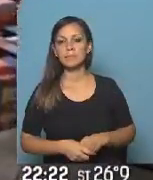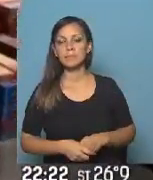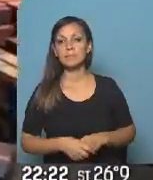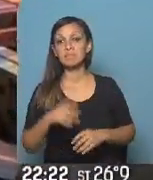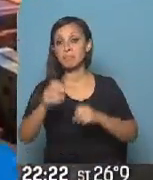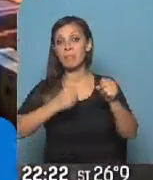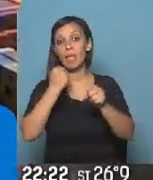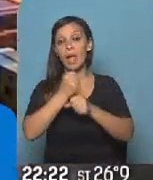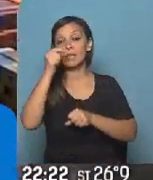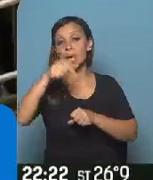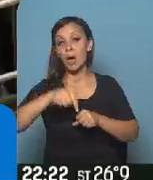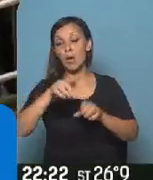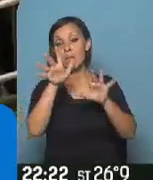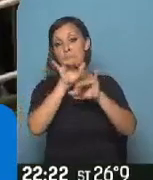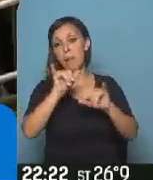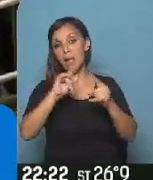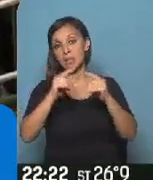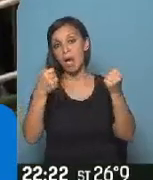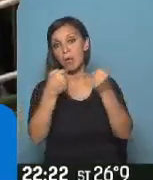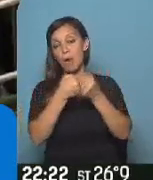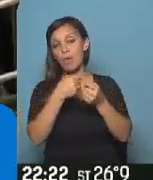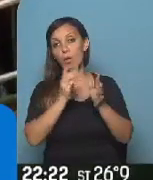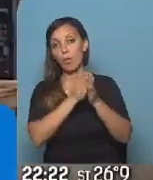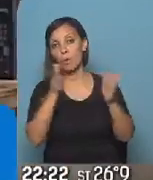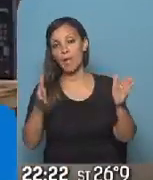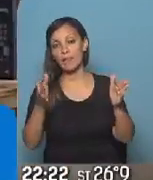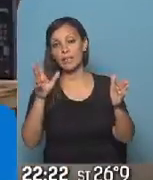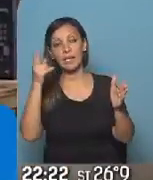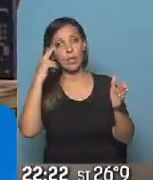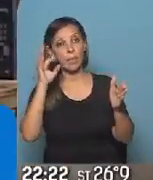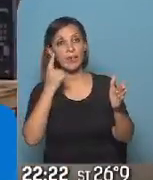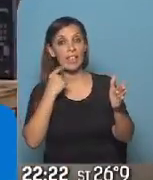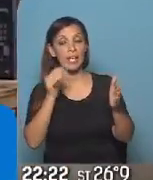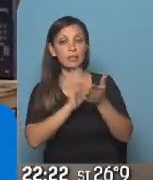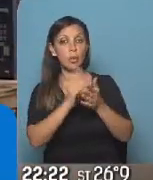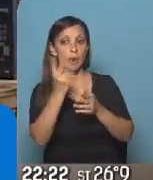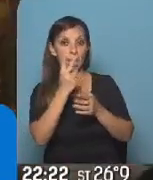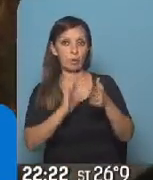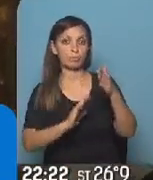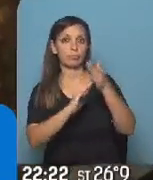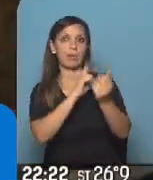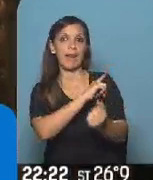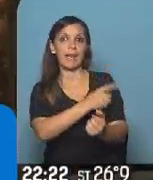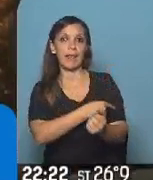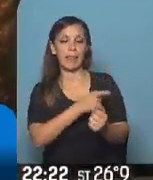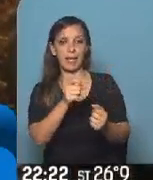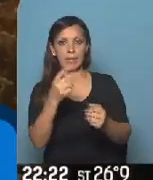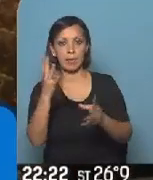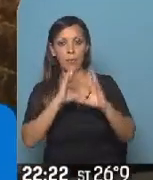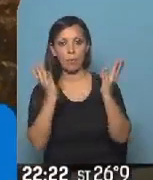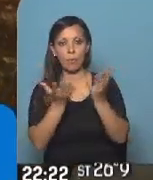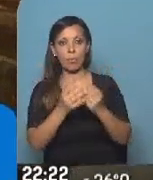Por ahora es solo una tregua de 90 días en la dura guerra comercial entre las dos principales economías del mundo.